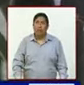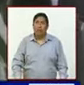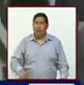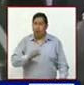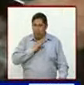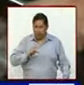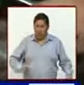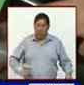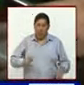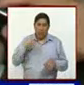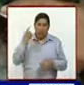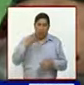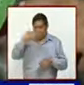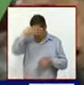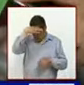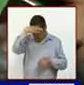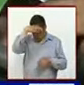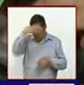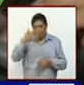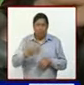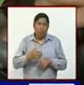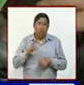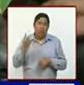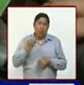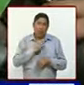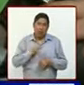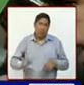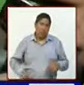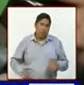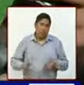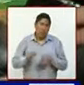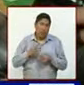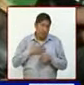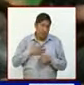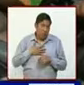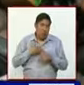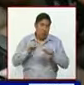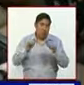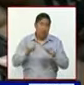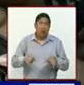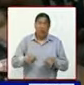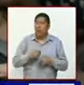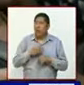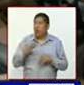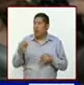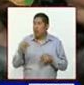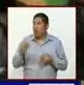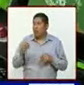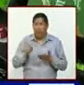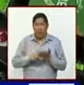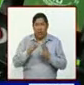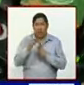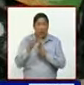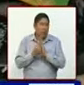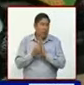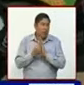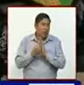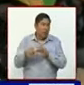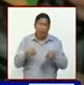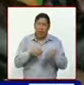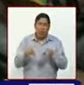el gobernador electo siempre ha sido Luis Fernando Camacho Vaca, el vicegobernador era yo, o soy yo todavía. Y ese decreto lo que hacía